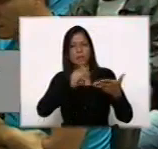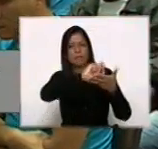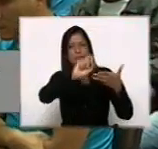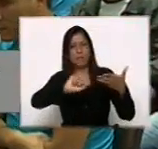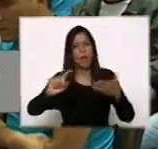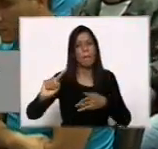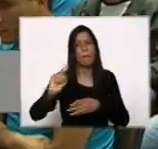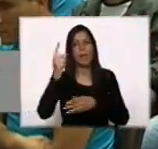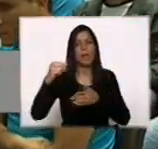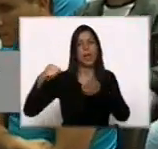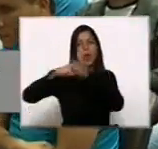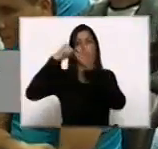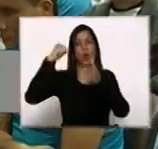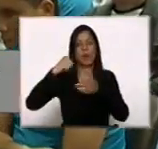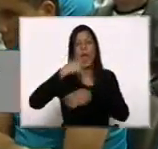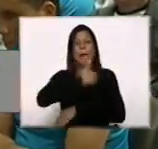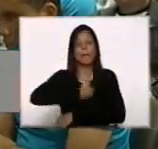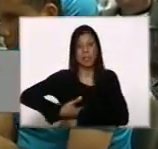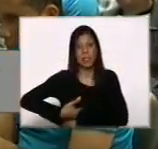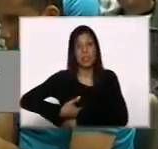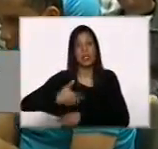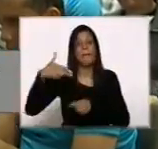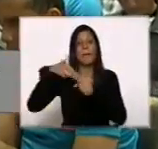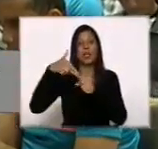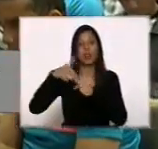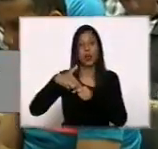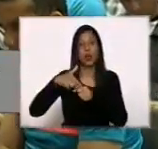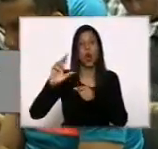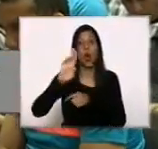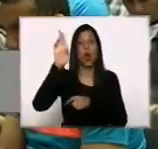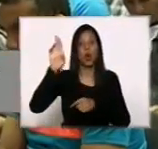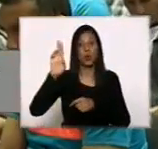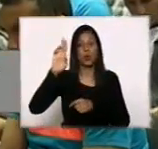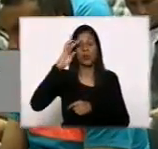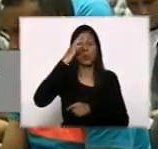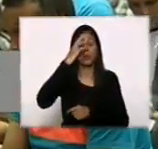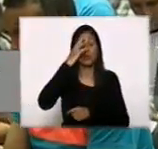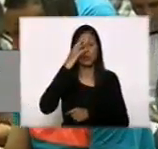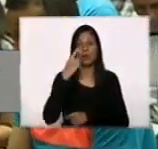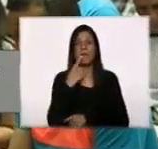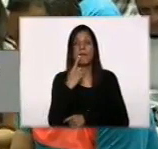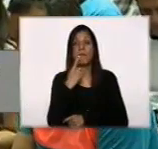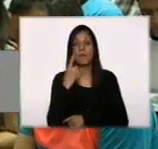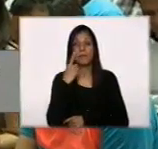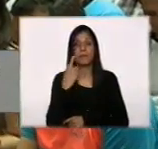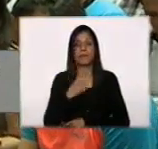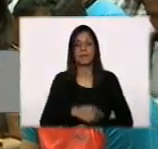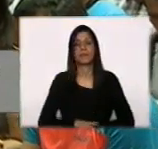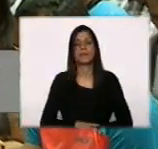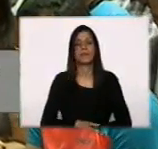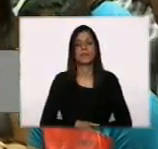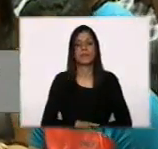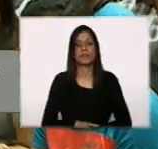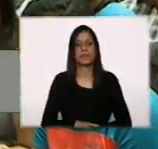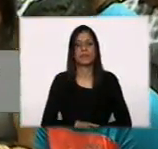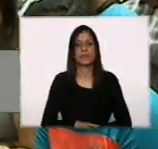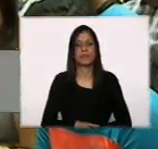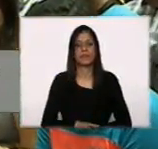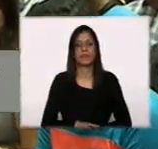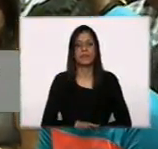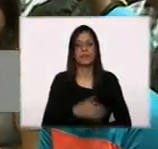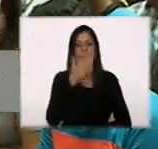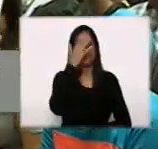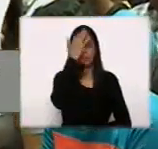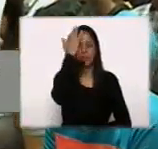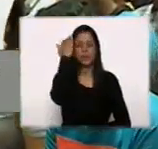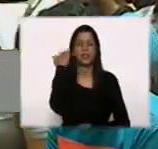primer golpe de Estado a través del petróleo. Fíjense esto, yo traigo aquí algunas citas que son